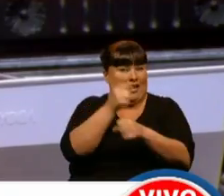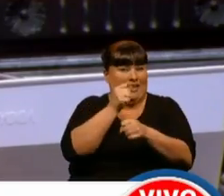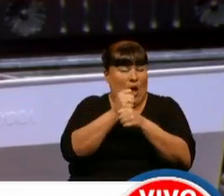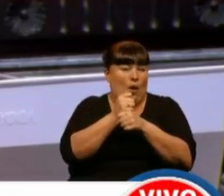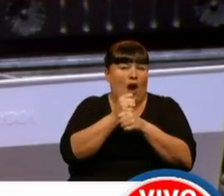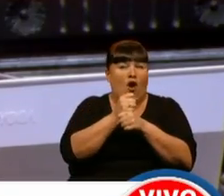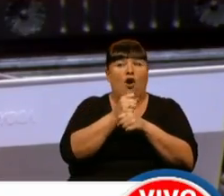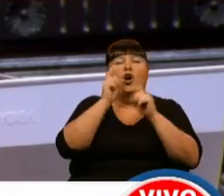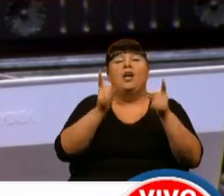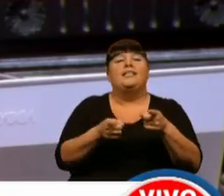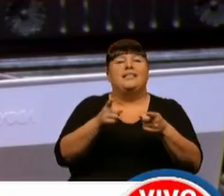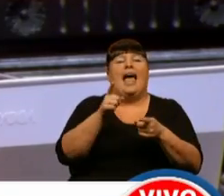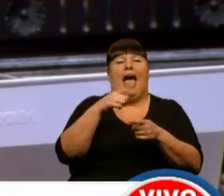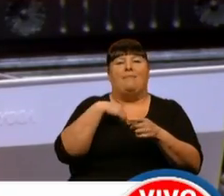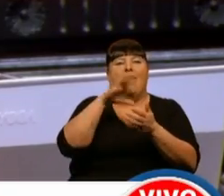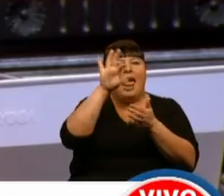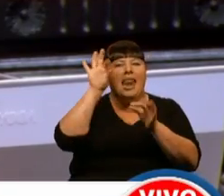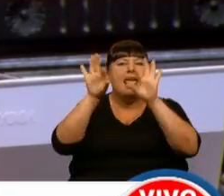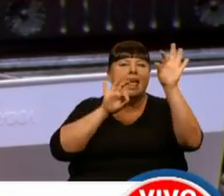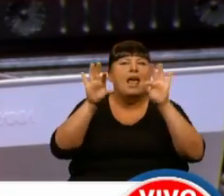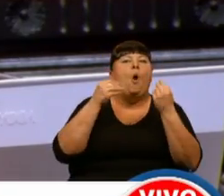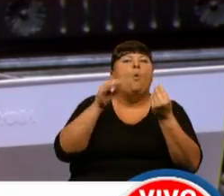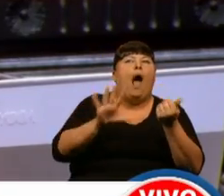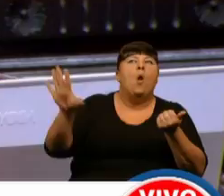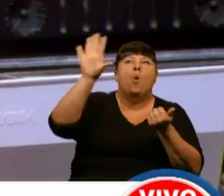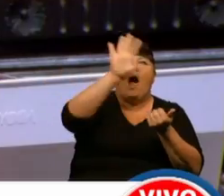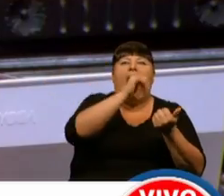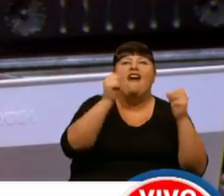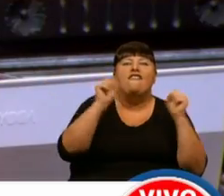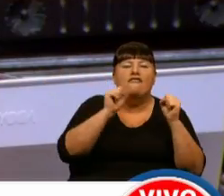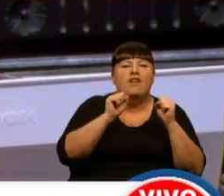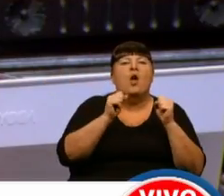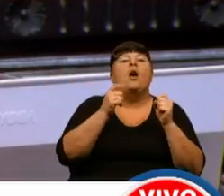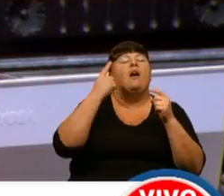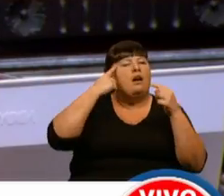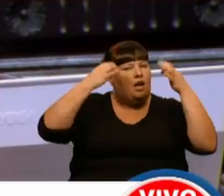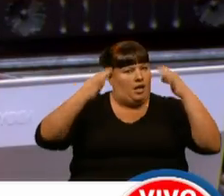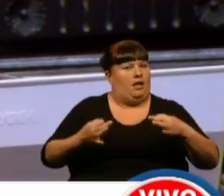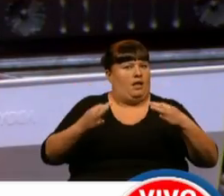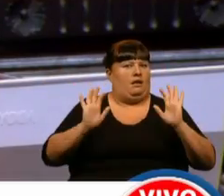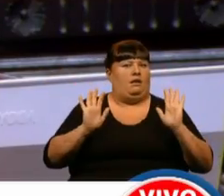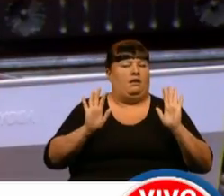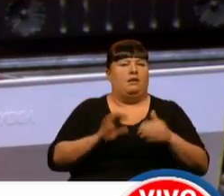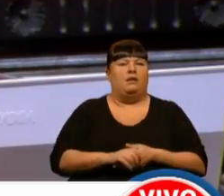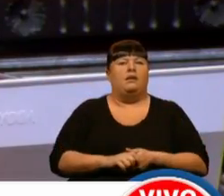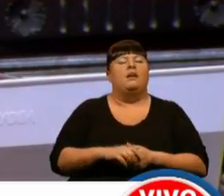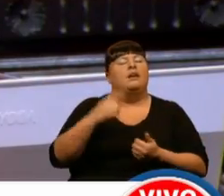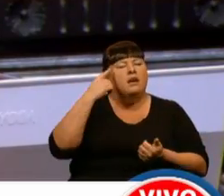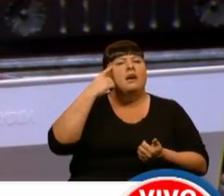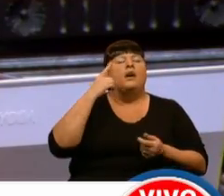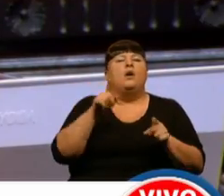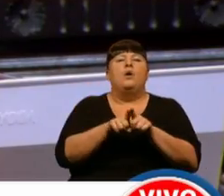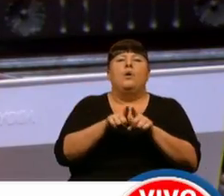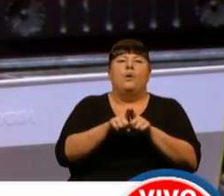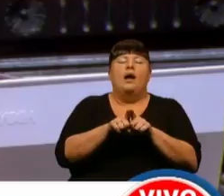y en la elección que hicimos para determinar estas zonas se hizo con la objetividad con la con